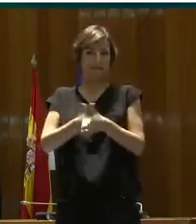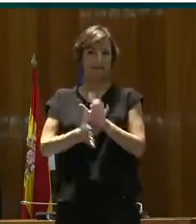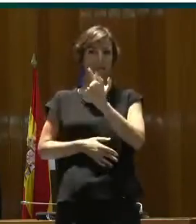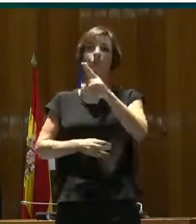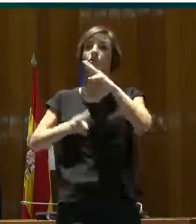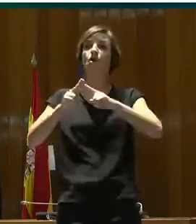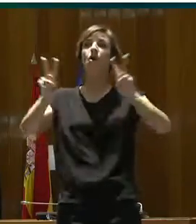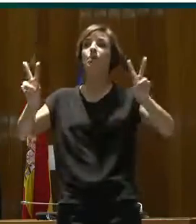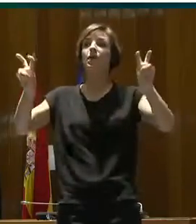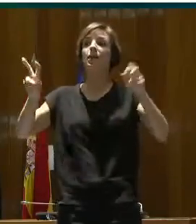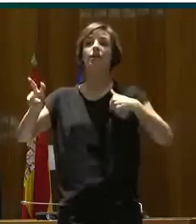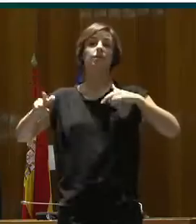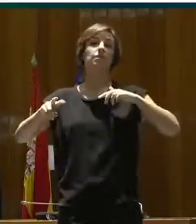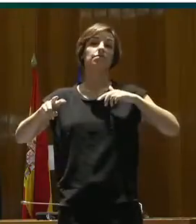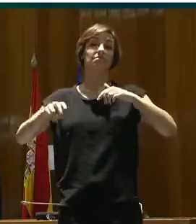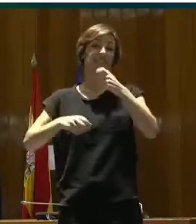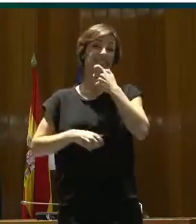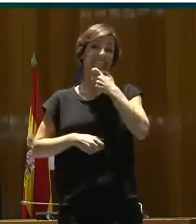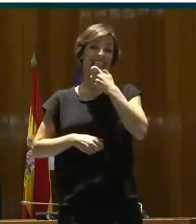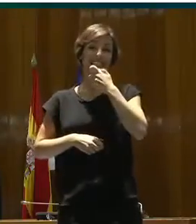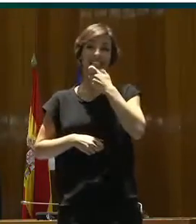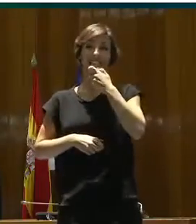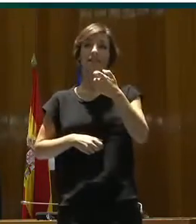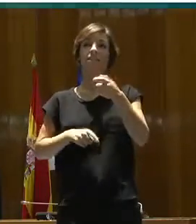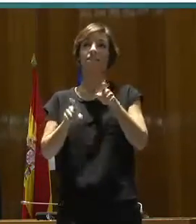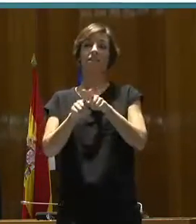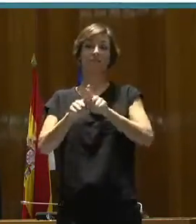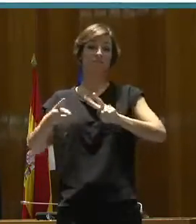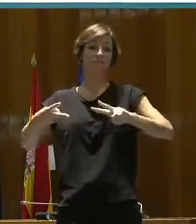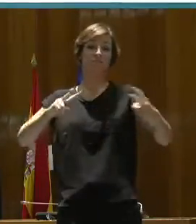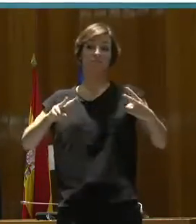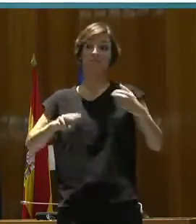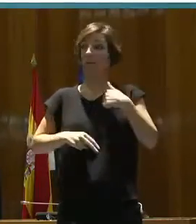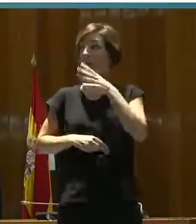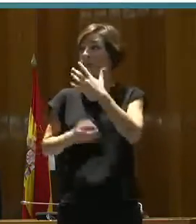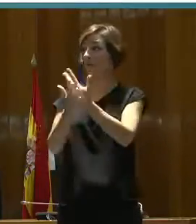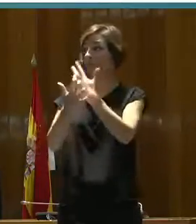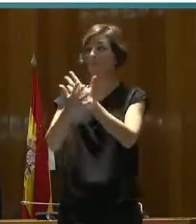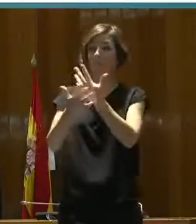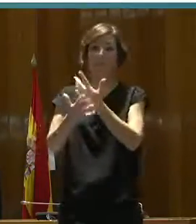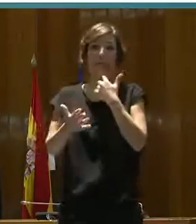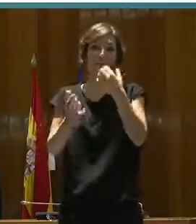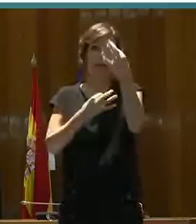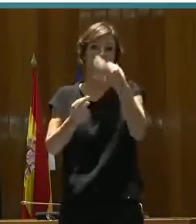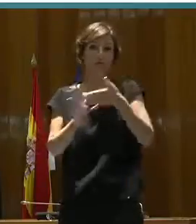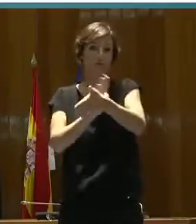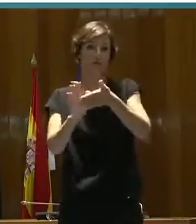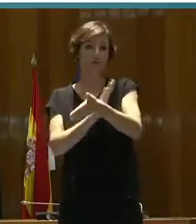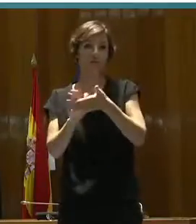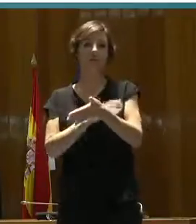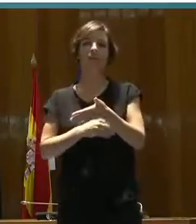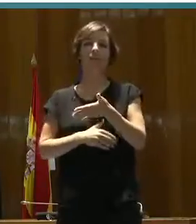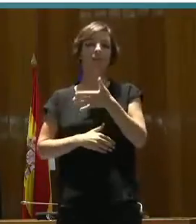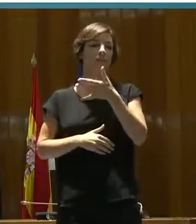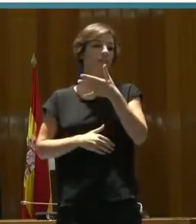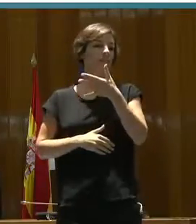titula Action Sign Gram Blueprint, ¿no? De la cual supongo que nos presentará ahora algunos resultados. De modo que, como os digo,